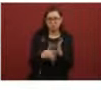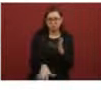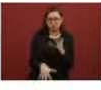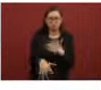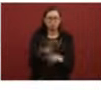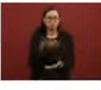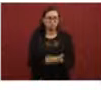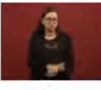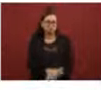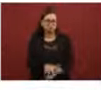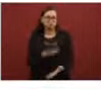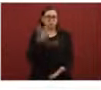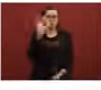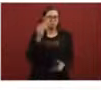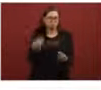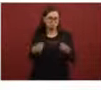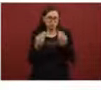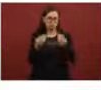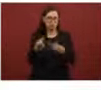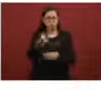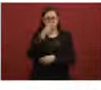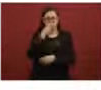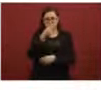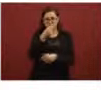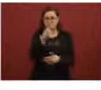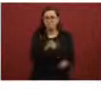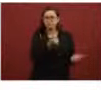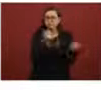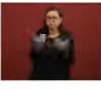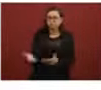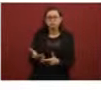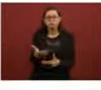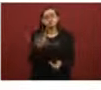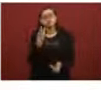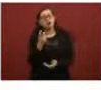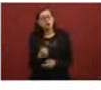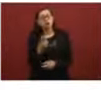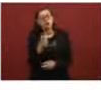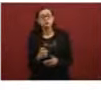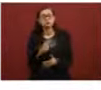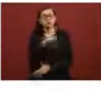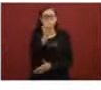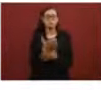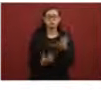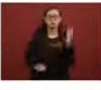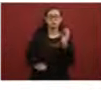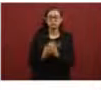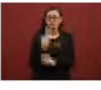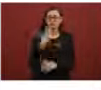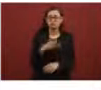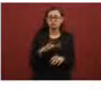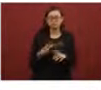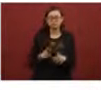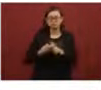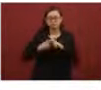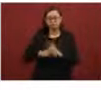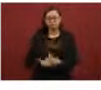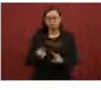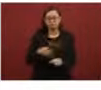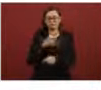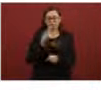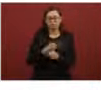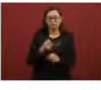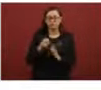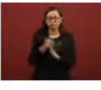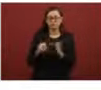mejores precios por mayores volúmenes. Esta nueva estrategia de contratación, desde la consolidación extraordinaria para el segundo semestre